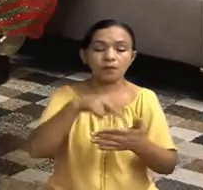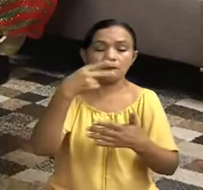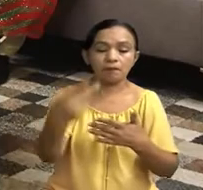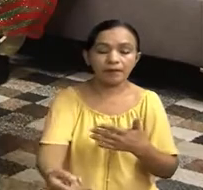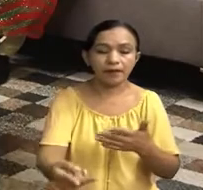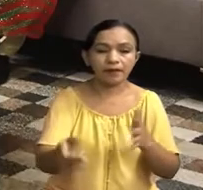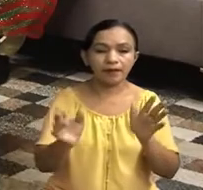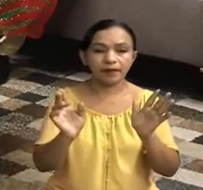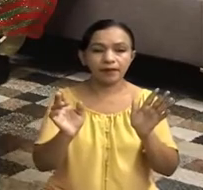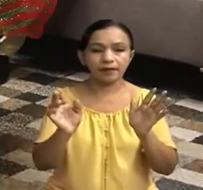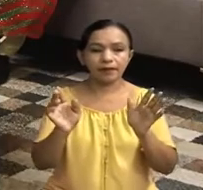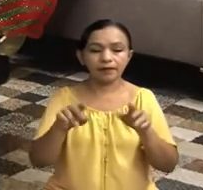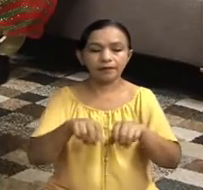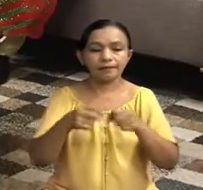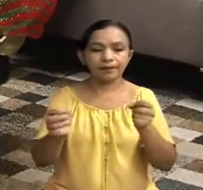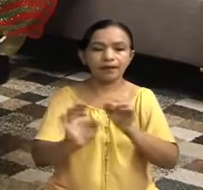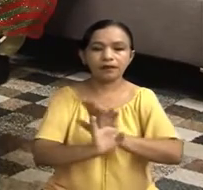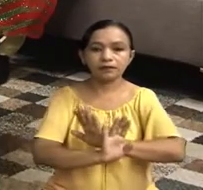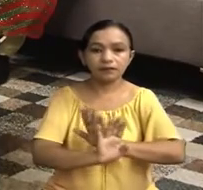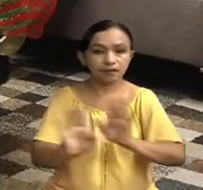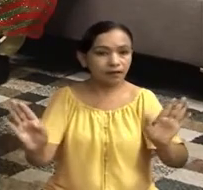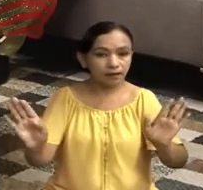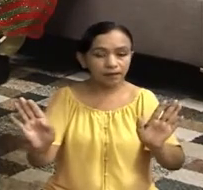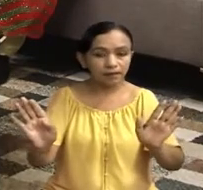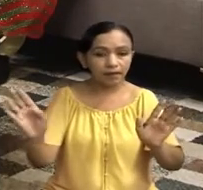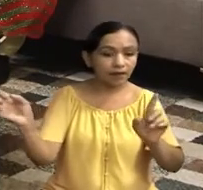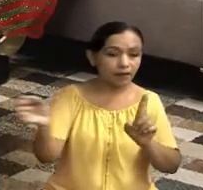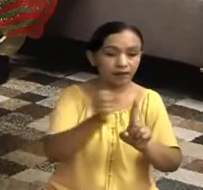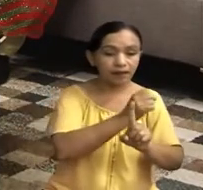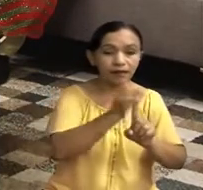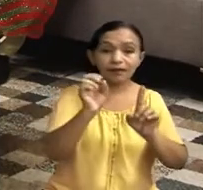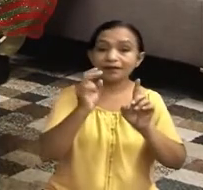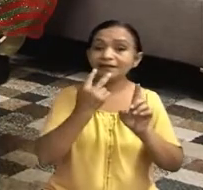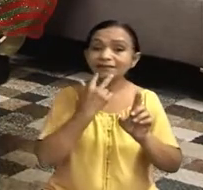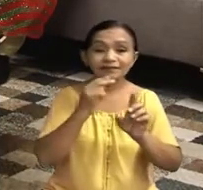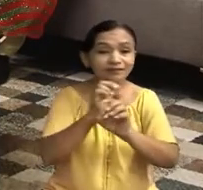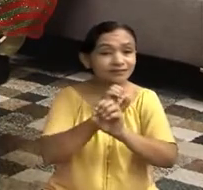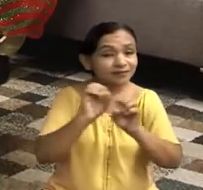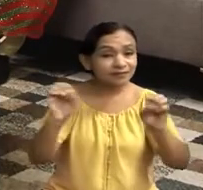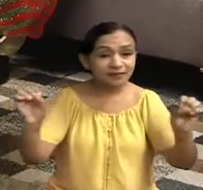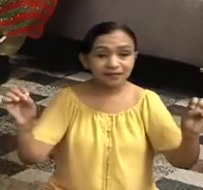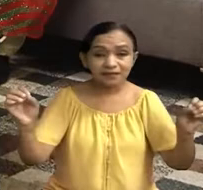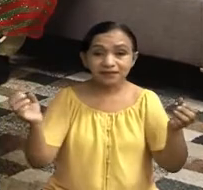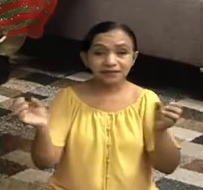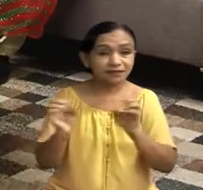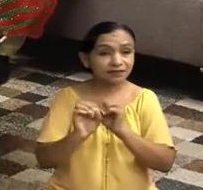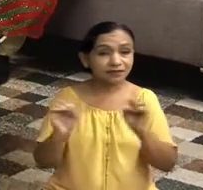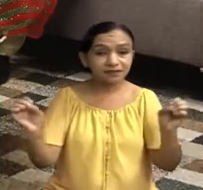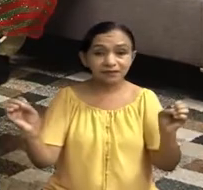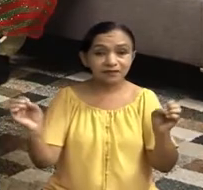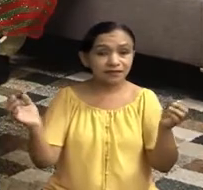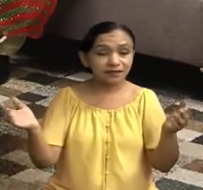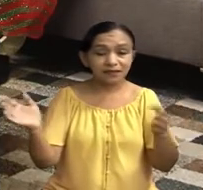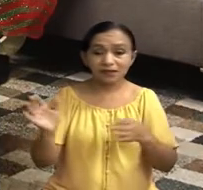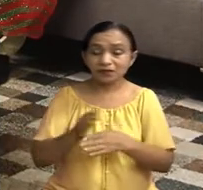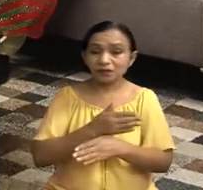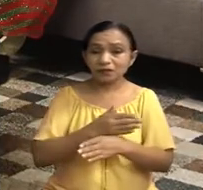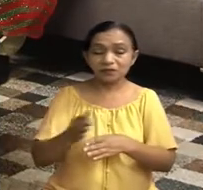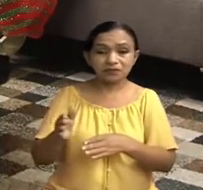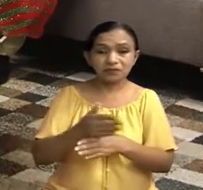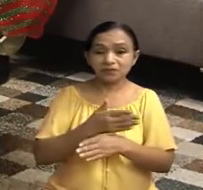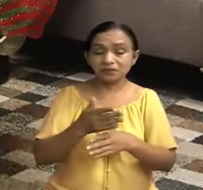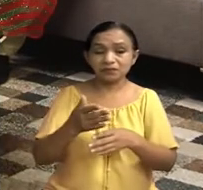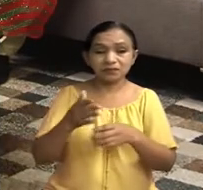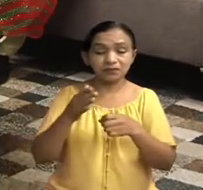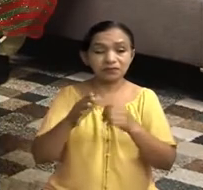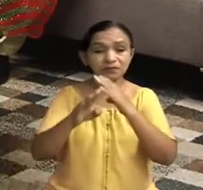pues la fractura en su pierna, no fue que lo agredieron, no fue que lo lincharon, no fue que hubo... Es una gran distancia entre una